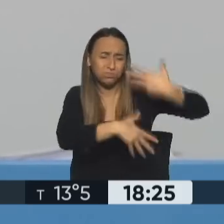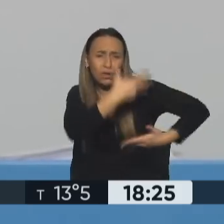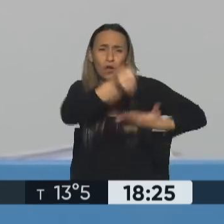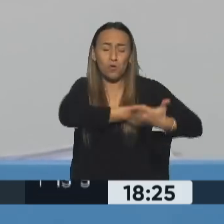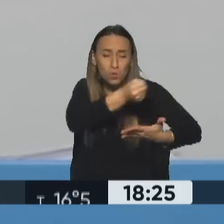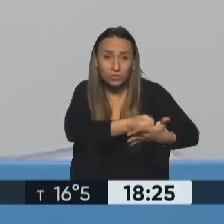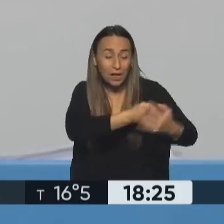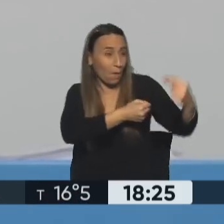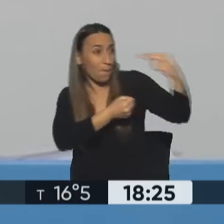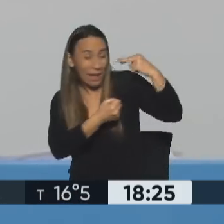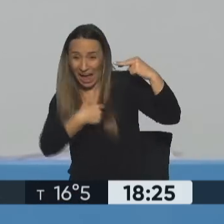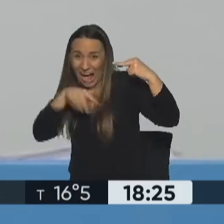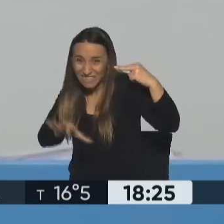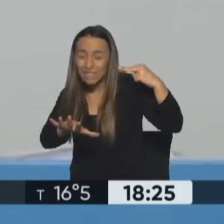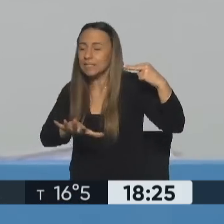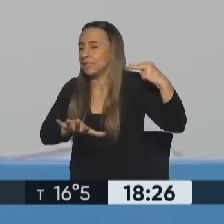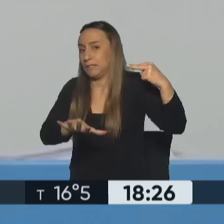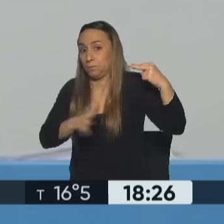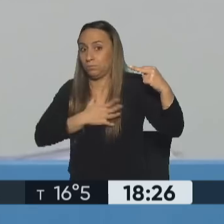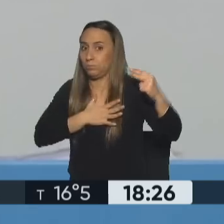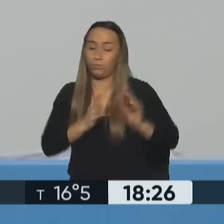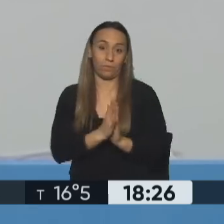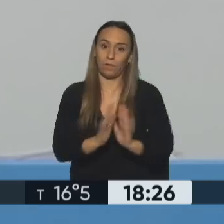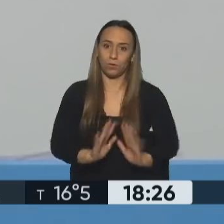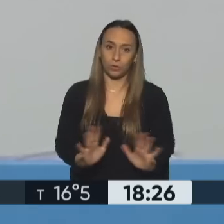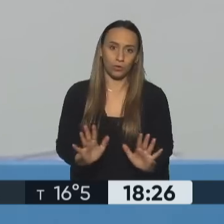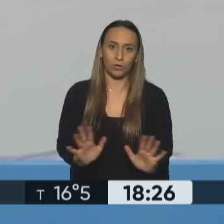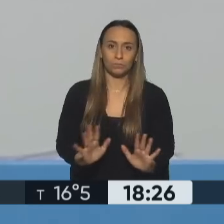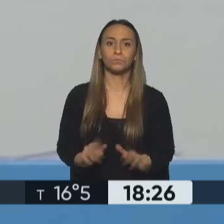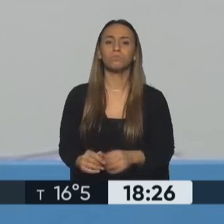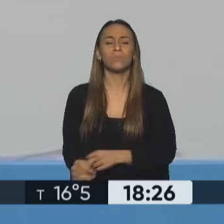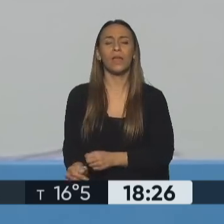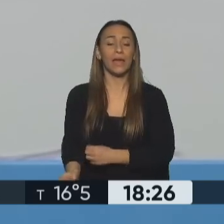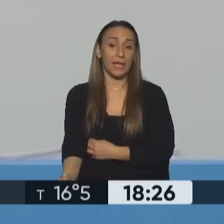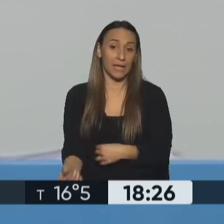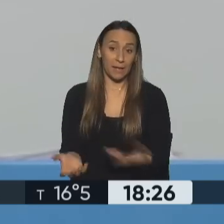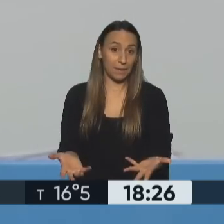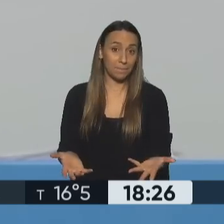mamita, bueno, no, por favor, ahí, no,